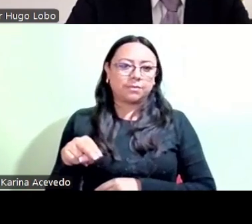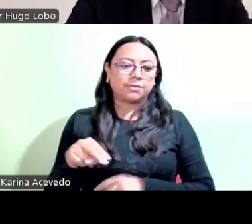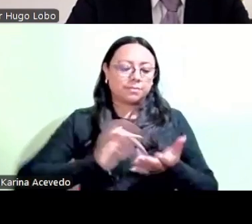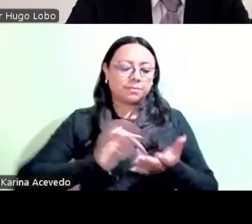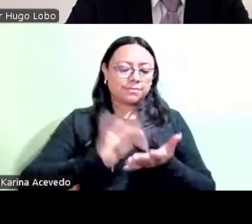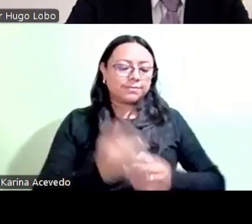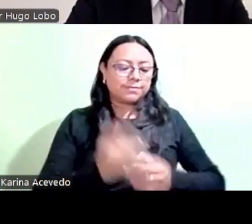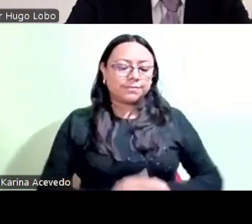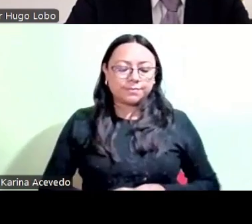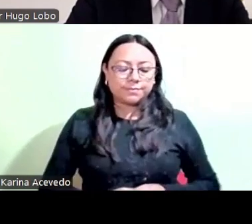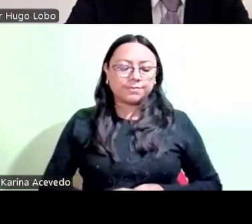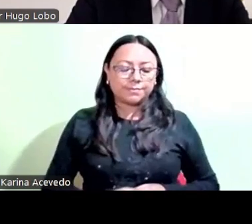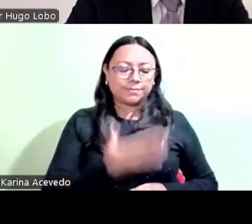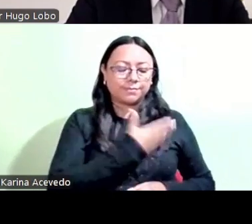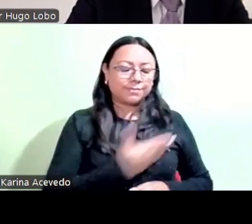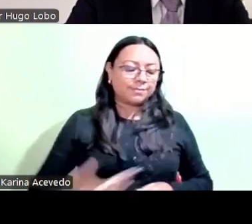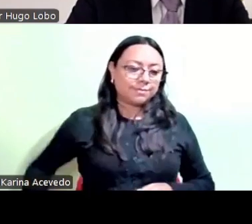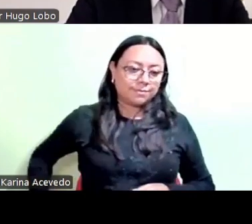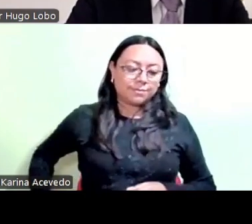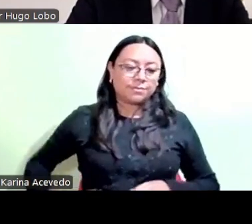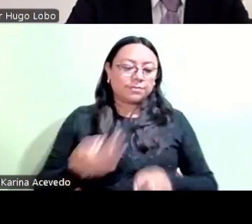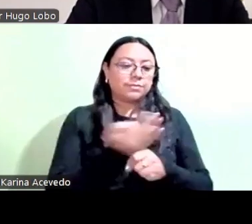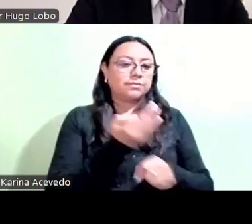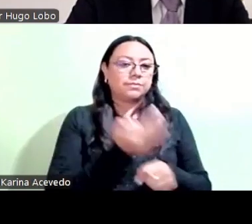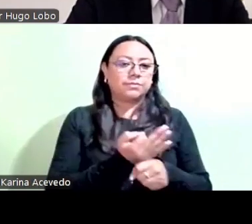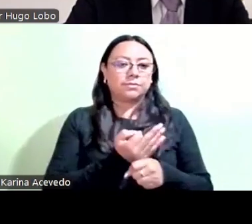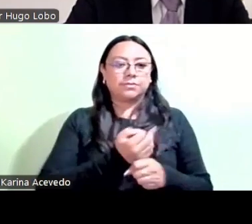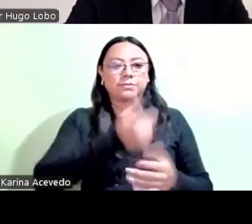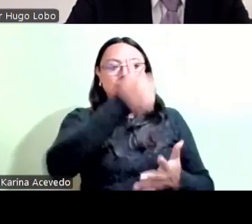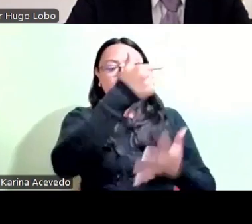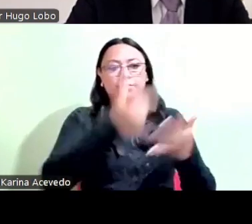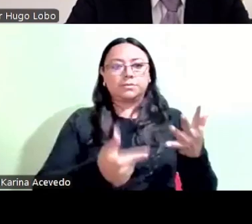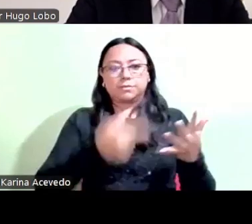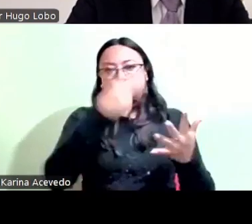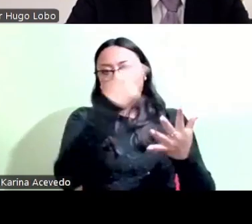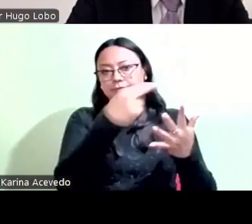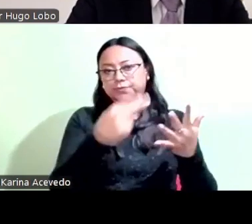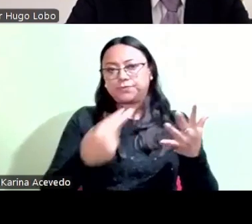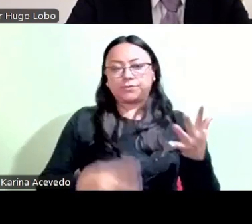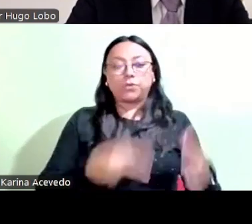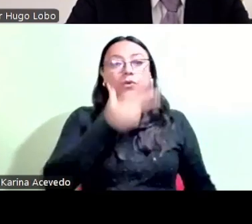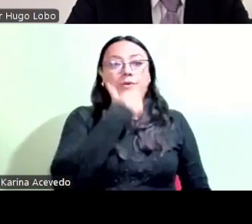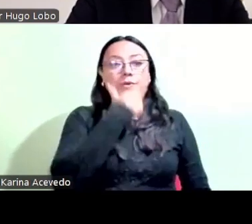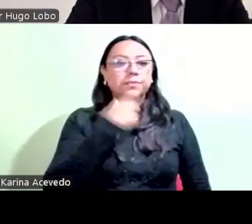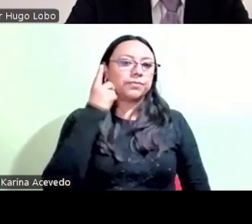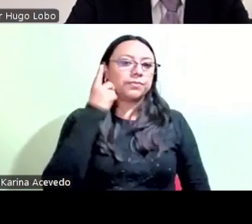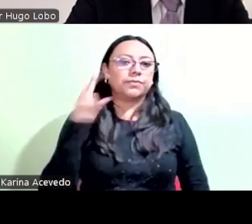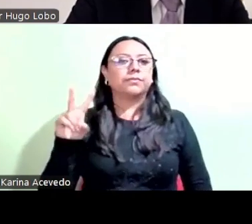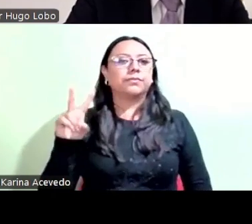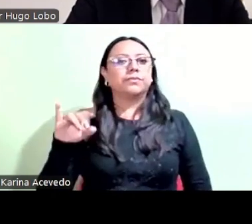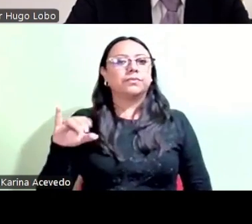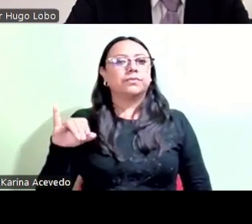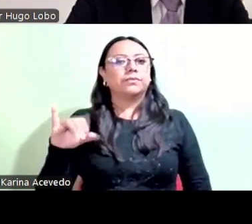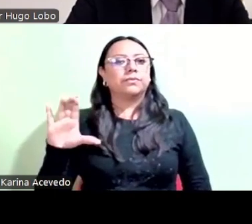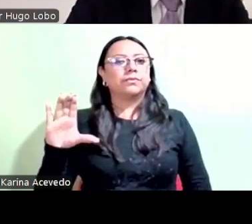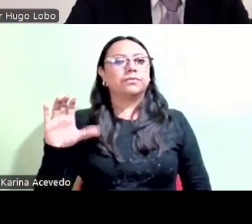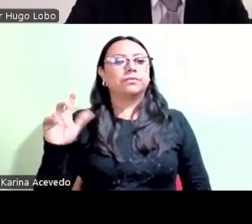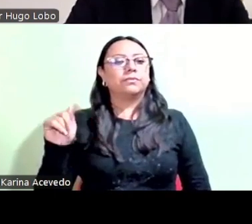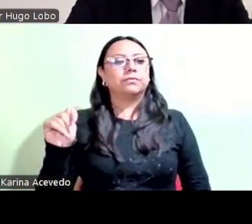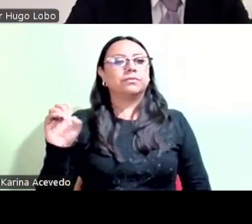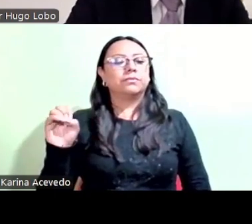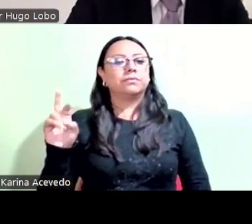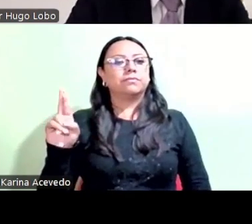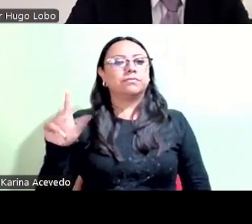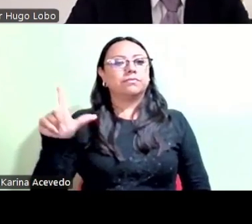instrucciones de la presidencia se procede a pasar lista de asistencia. Diputado Víctor Hugo Lobo Román. Víctor Hugo